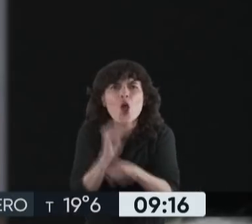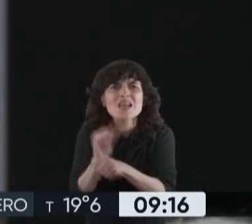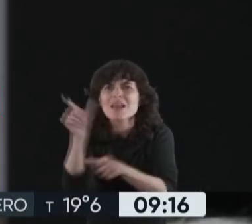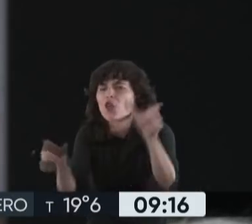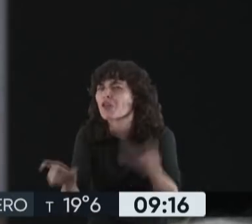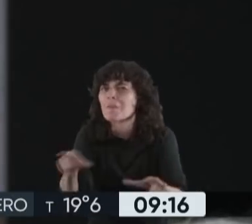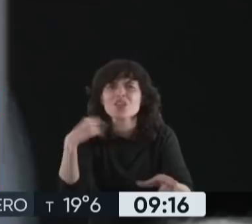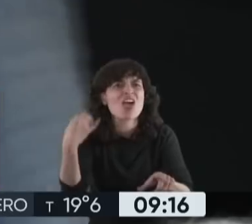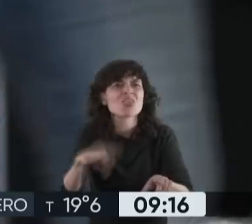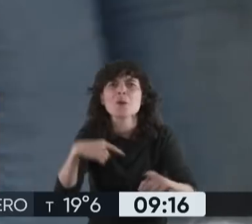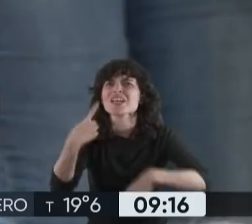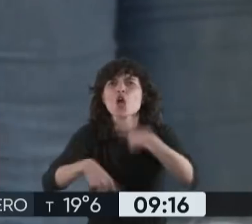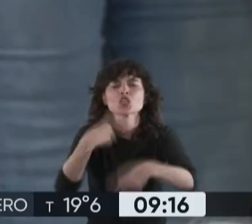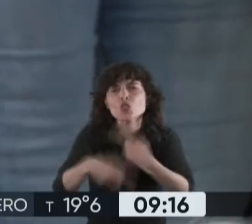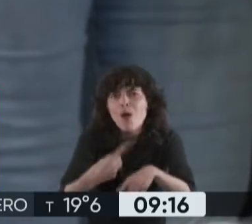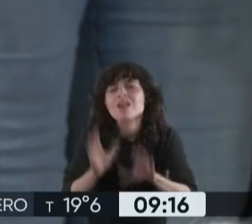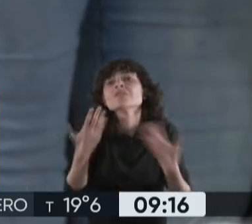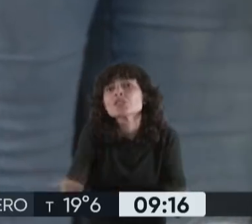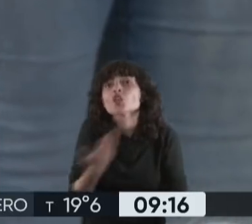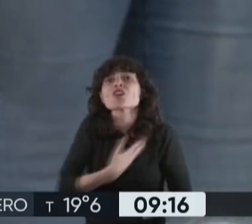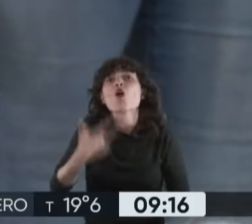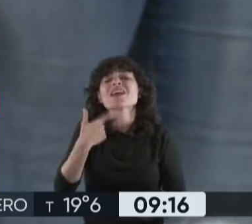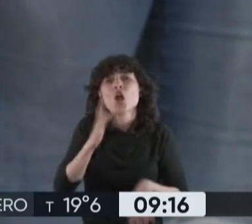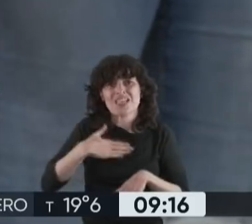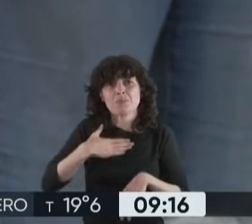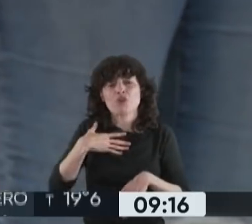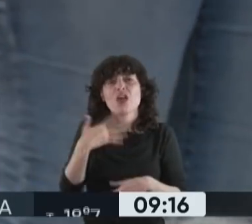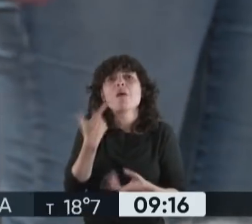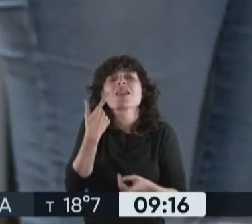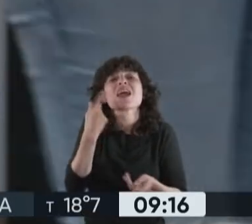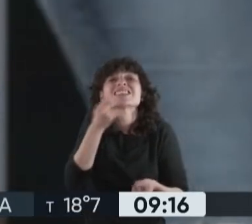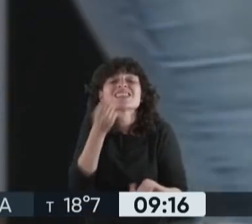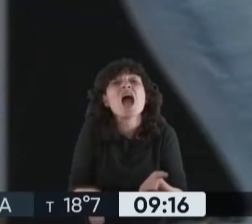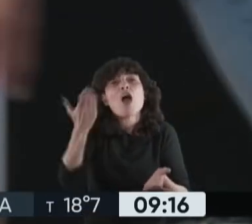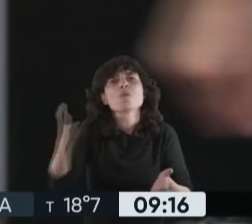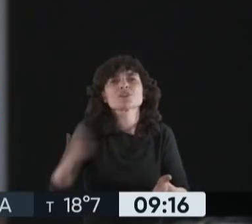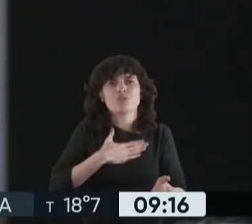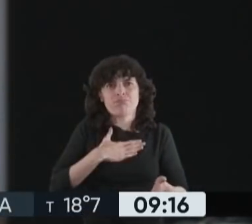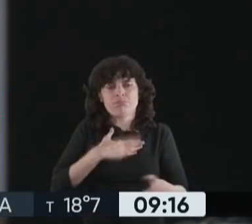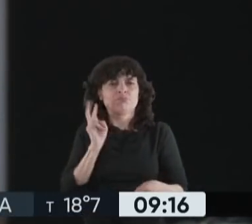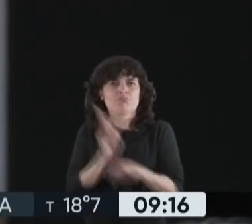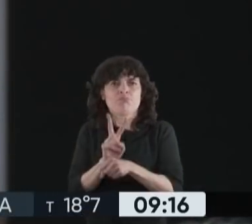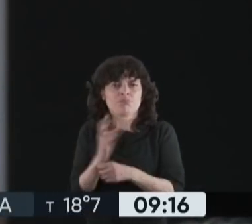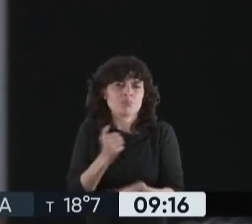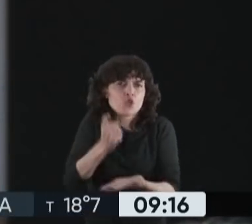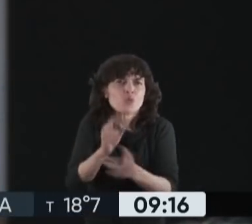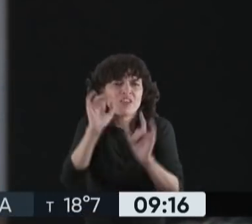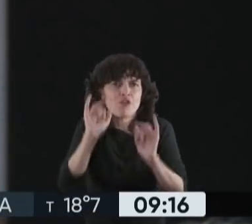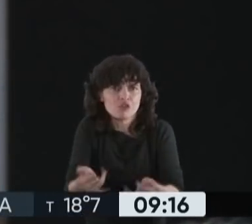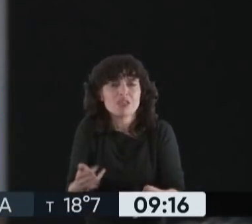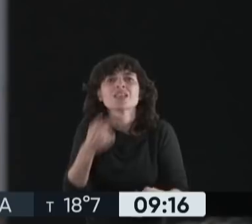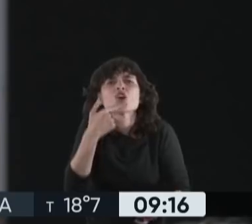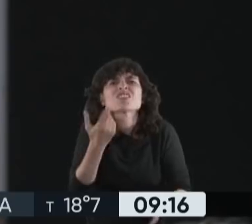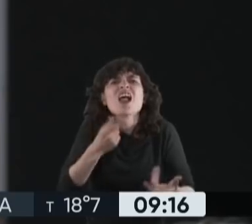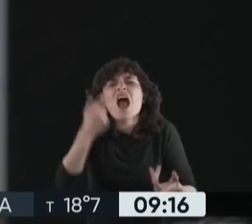una solución en ese sentido el Gobierno Nacional y si es así, digamos, se podría aplicar rápidamente para que el precio del